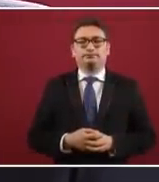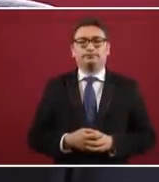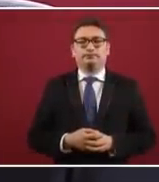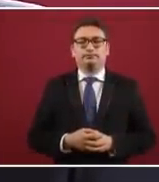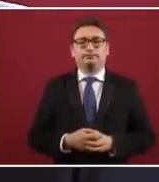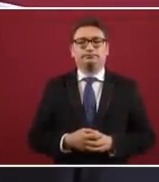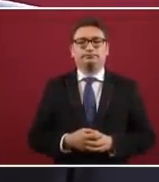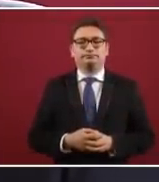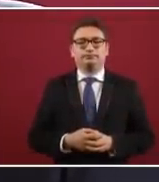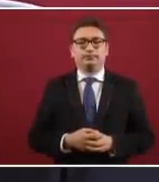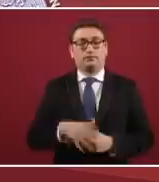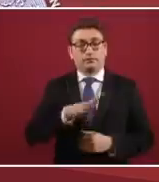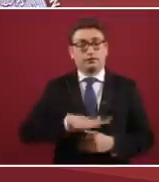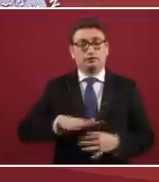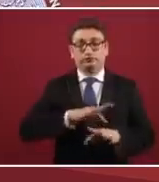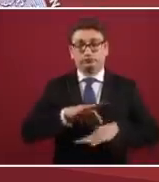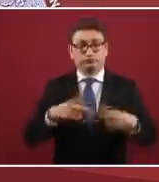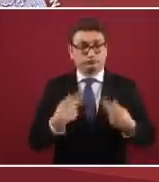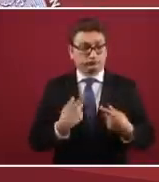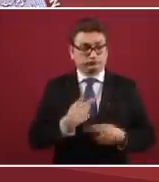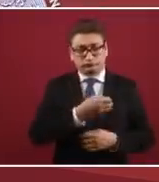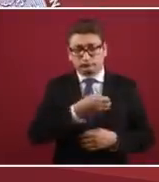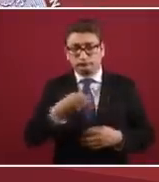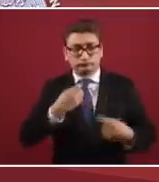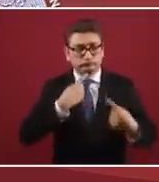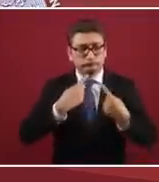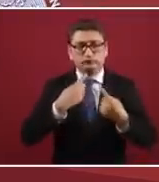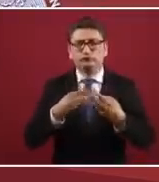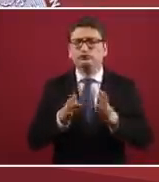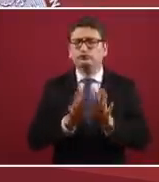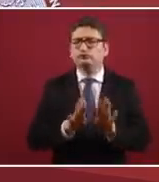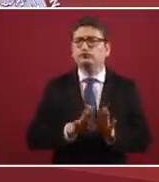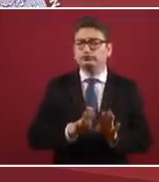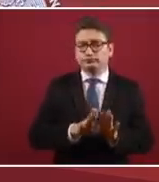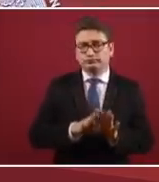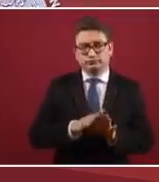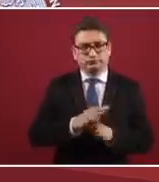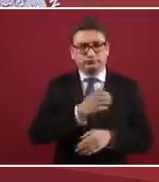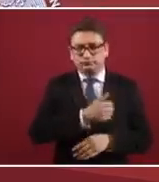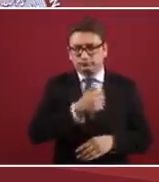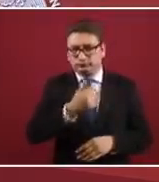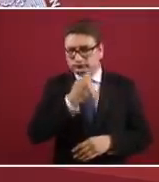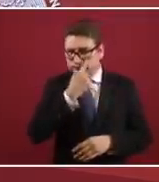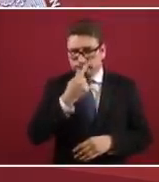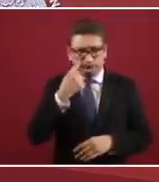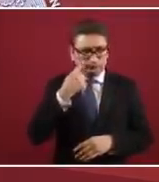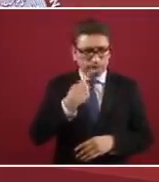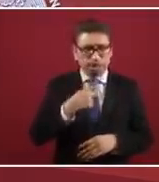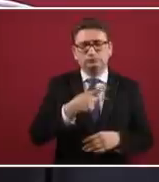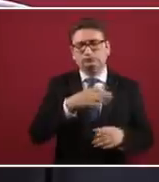se organizan a partir de la democracia desde abajo.